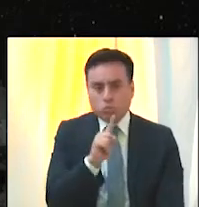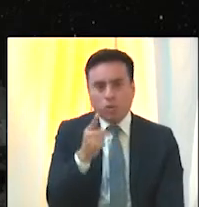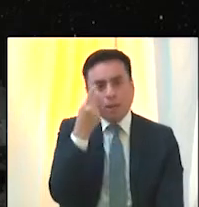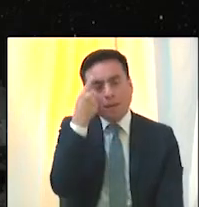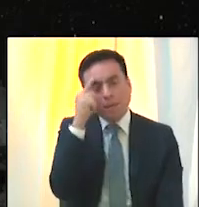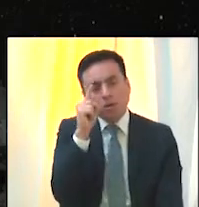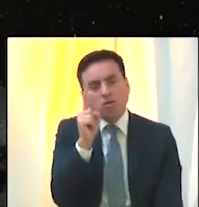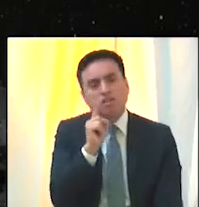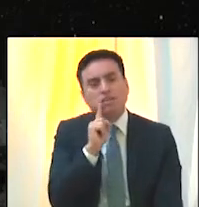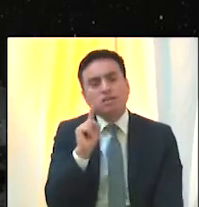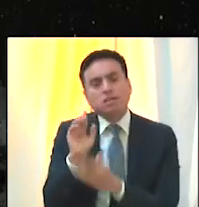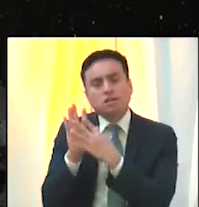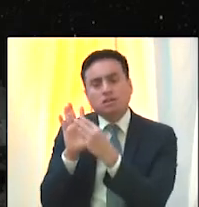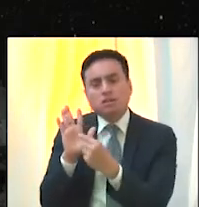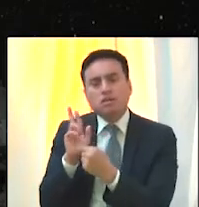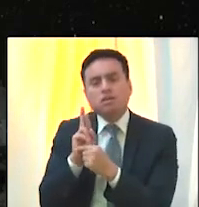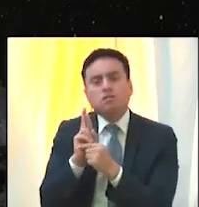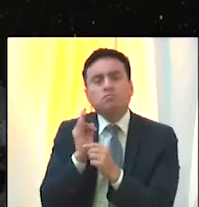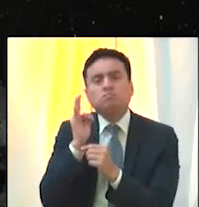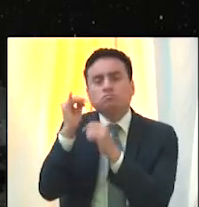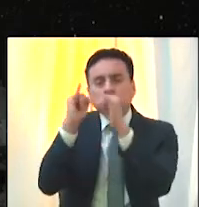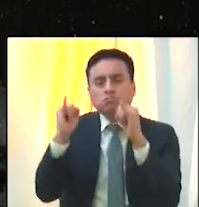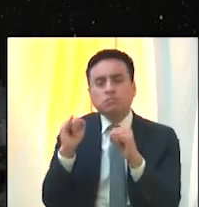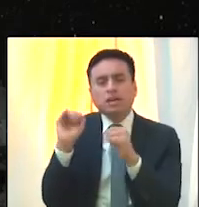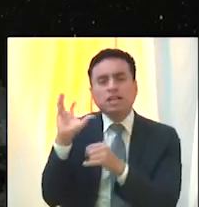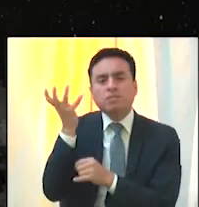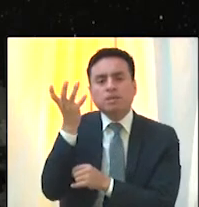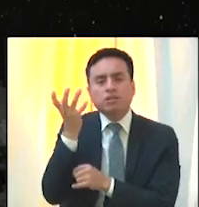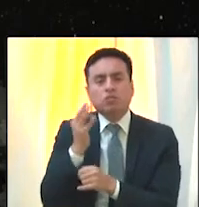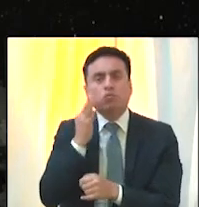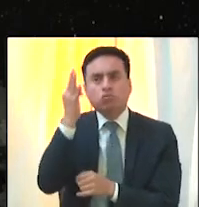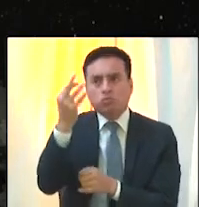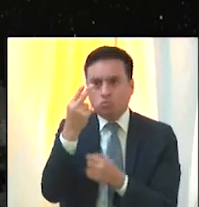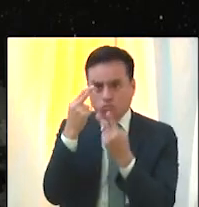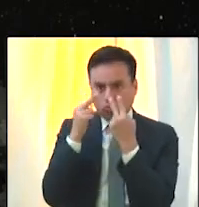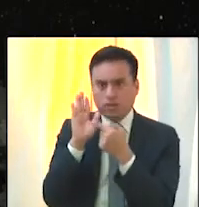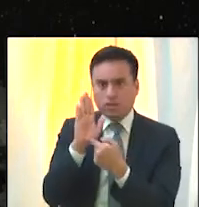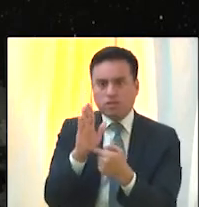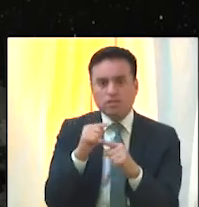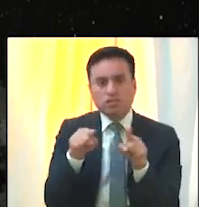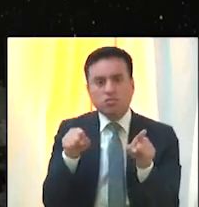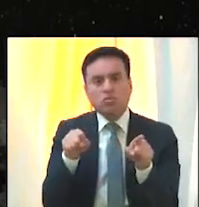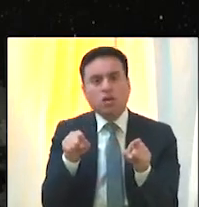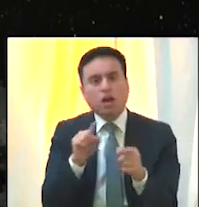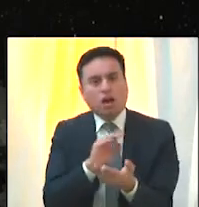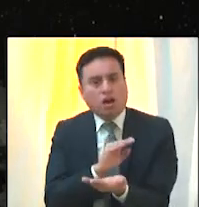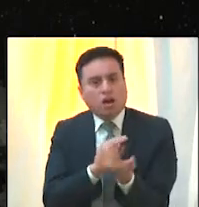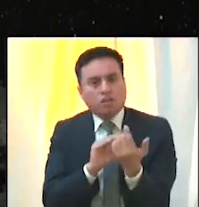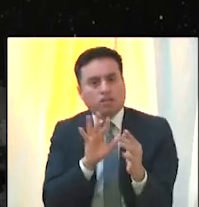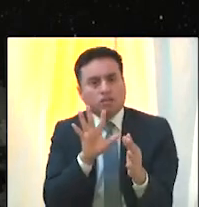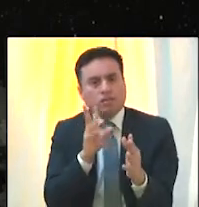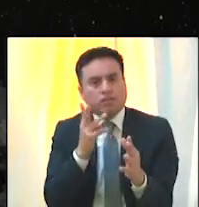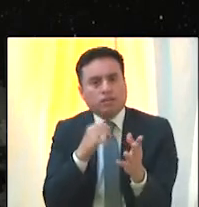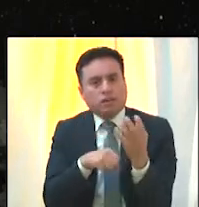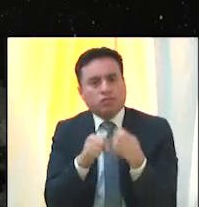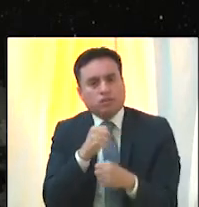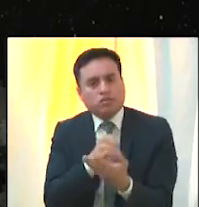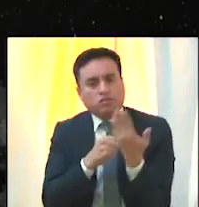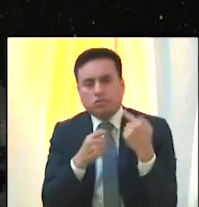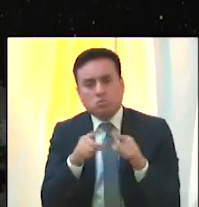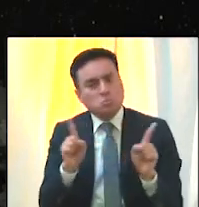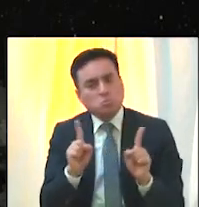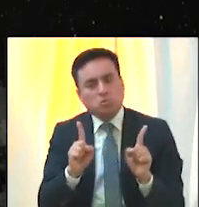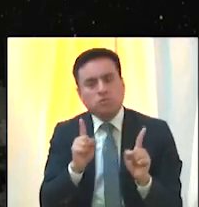una buena representación del sistema climático, y lo que muestran hacia el futuro no es muy distinto a lo que ha pasado en las últimas décadas, lo cual además es una